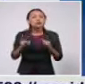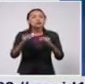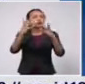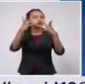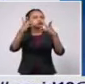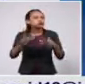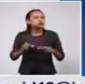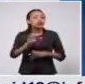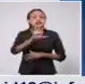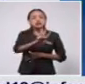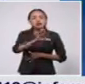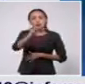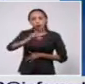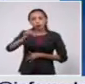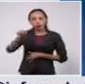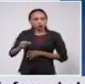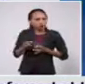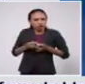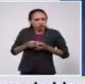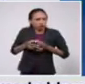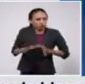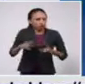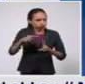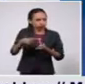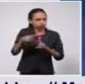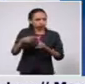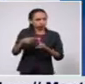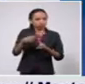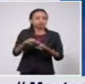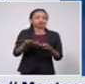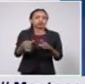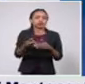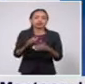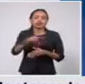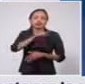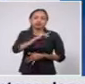5 casos en el día de ayer.